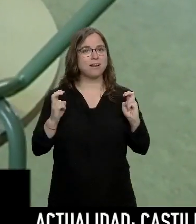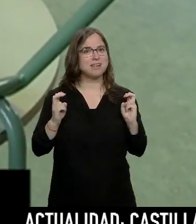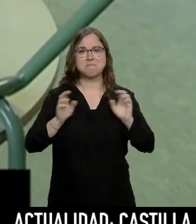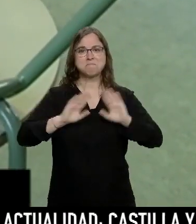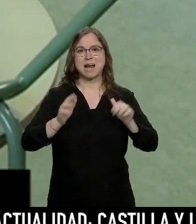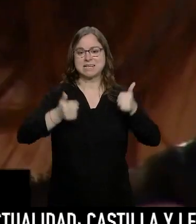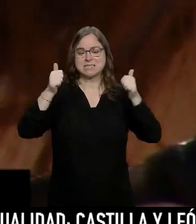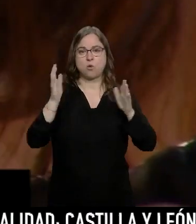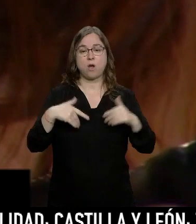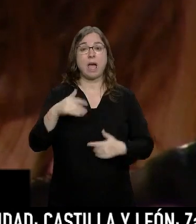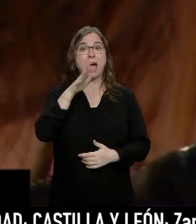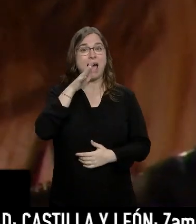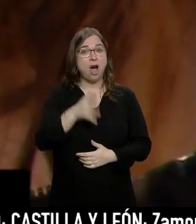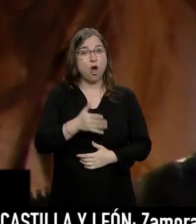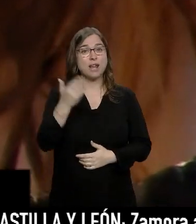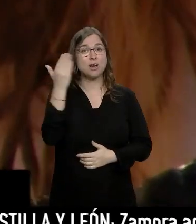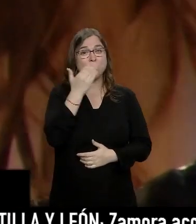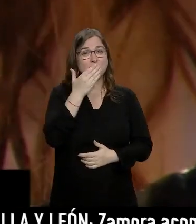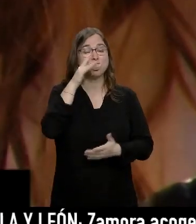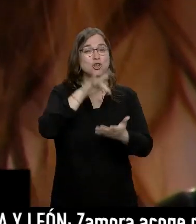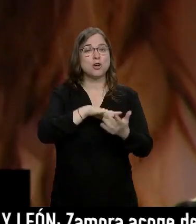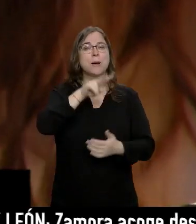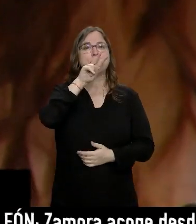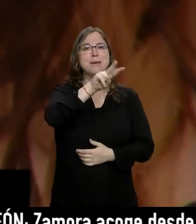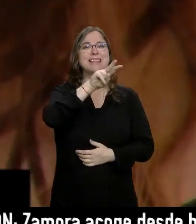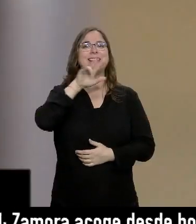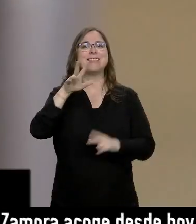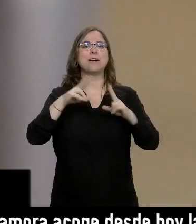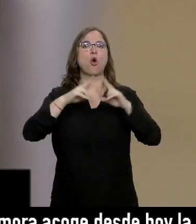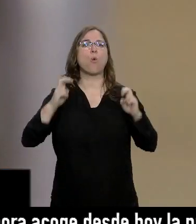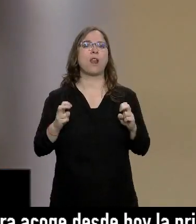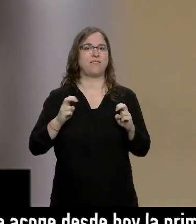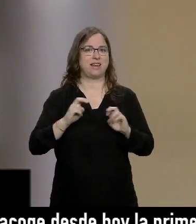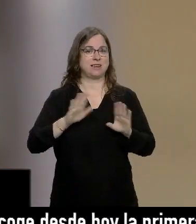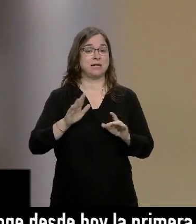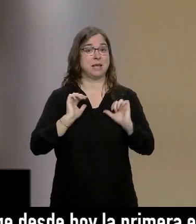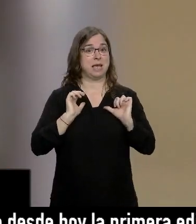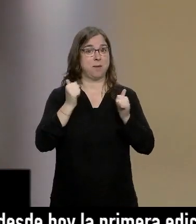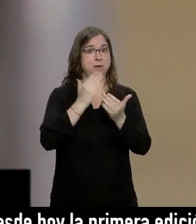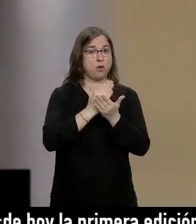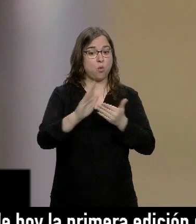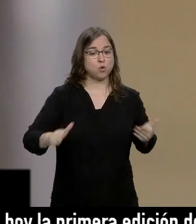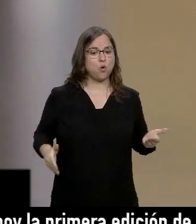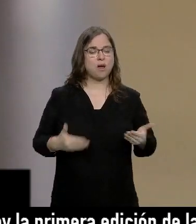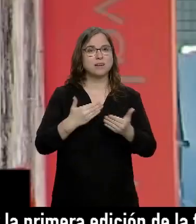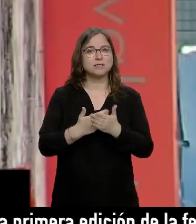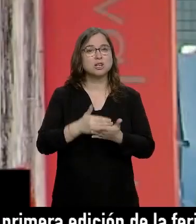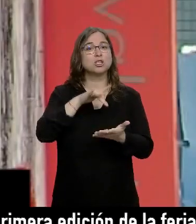centros educativos hay ahora mismo 25 aulas en cuarentena. Desde que empezó este curso se han